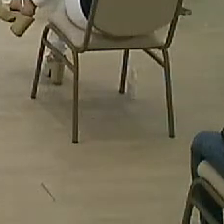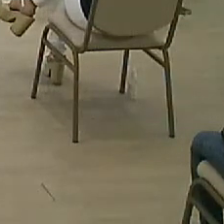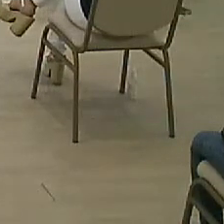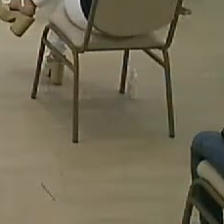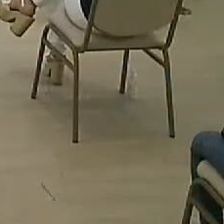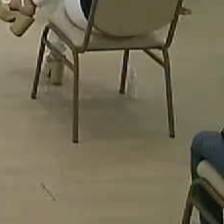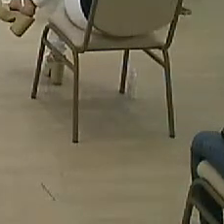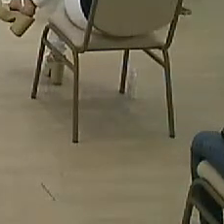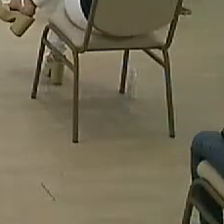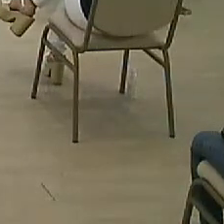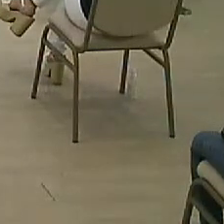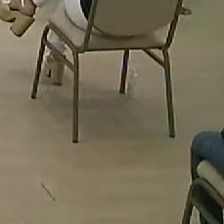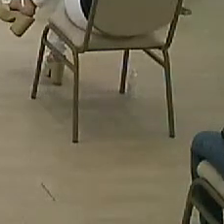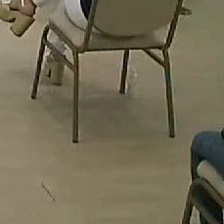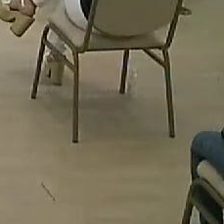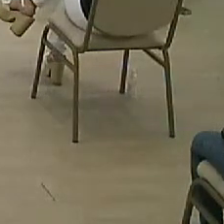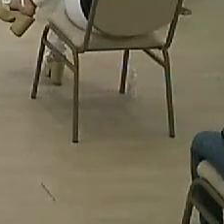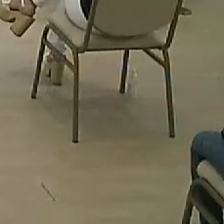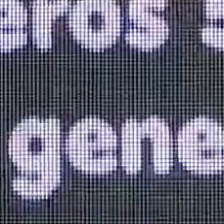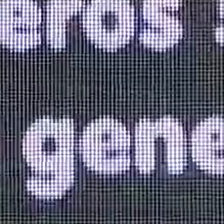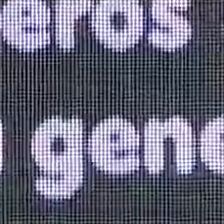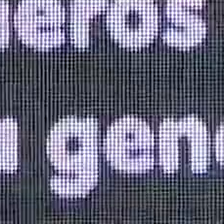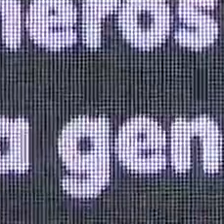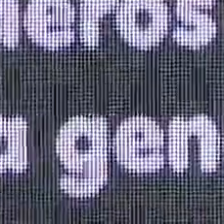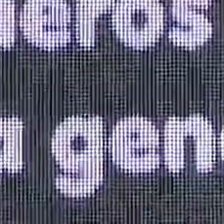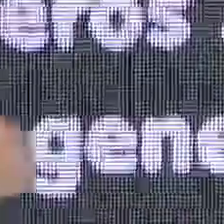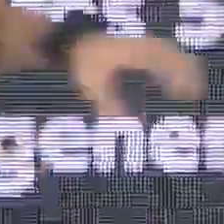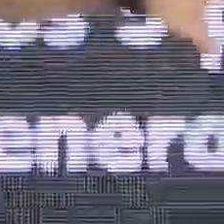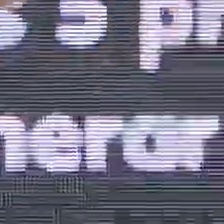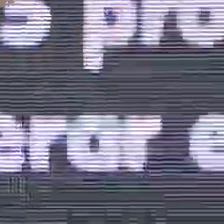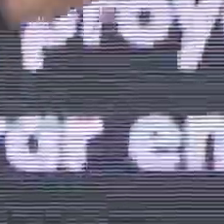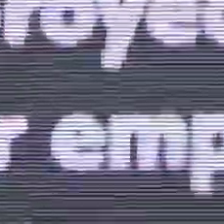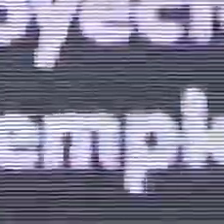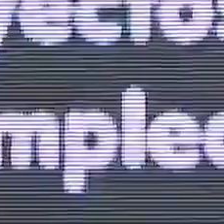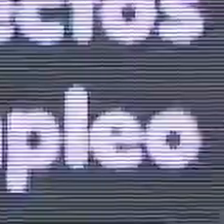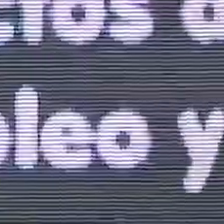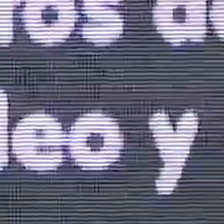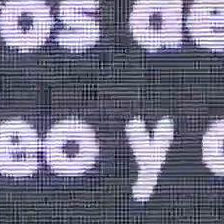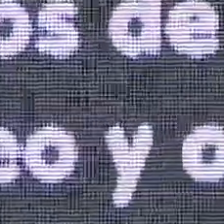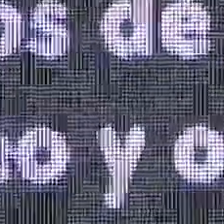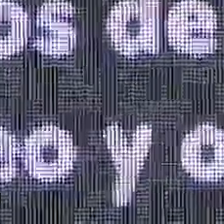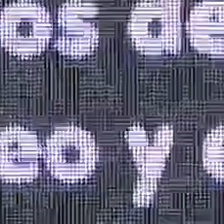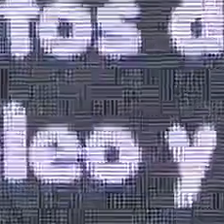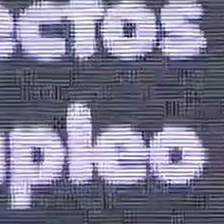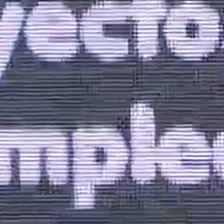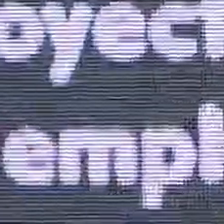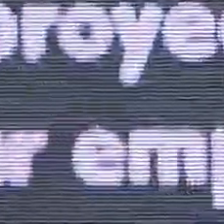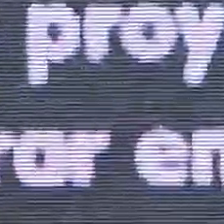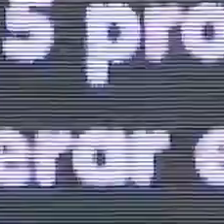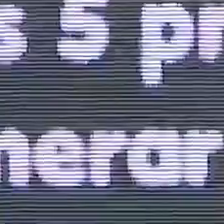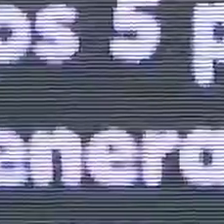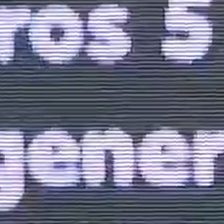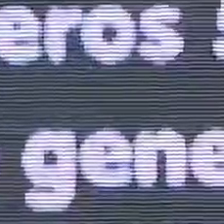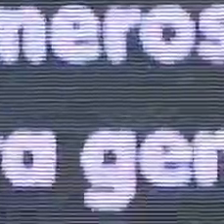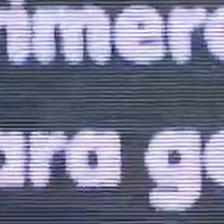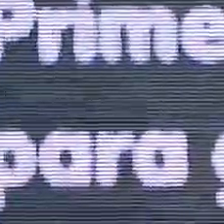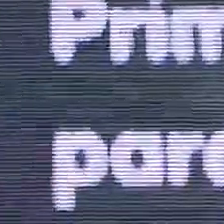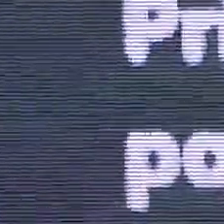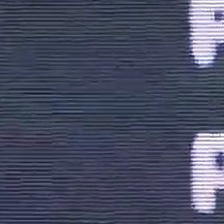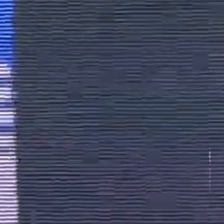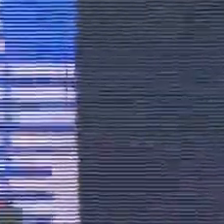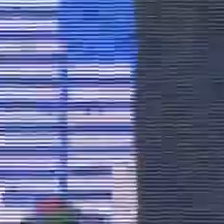parte de la alcaldía ni siquiera conocía que eso estaba ahí. En su momento, la ciénaga termina